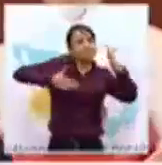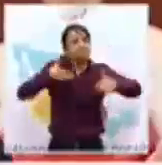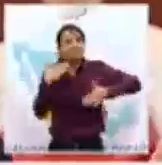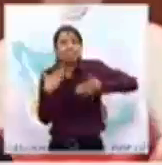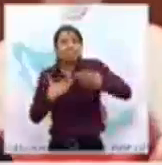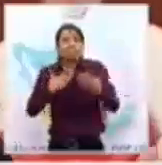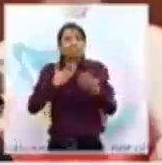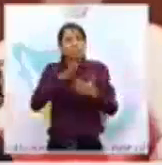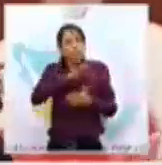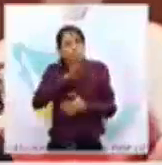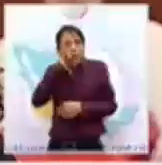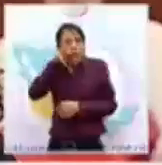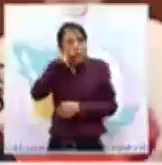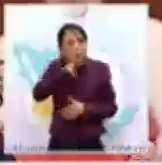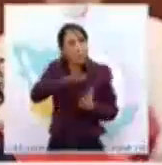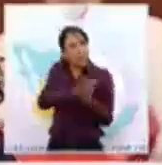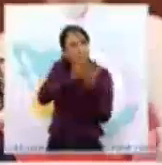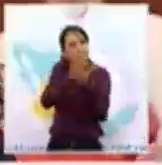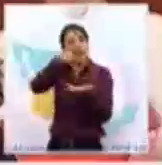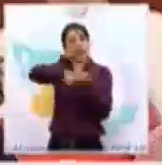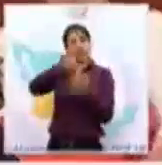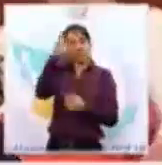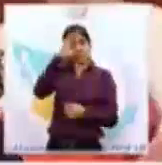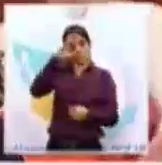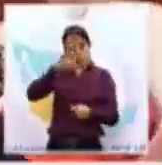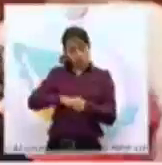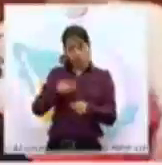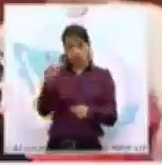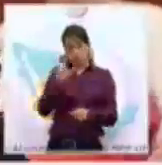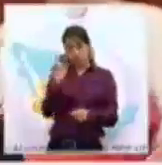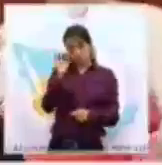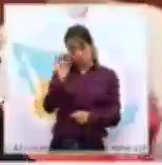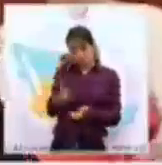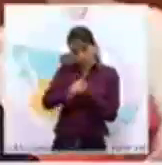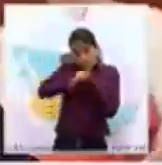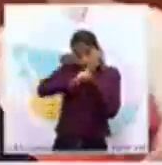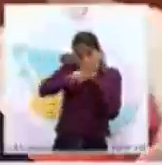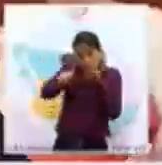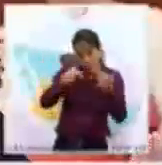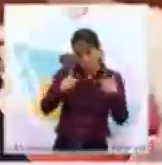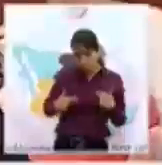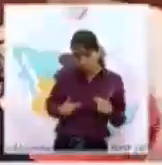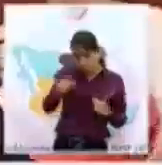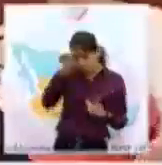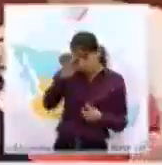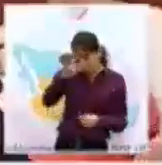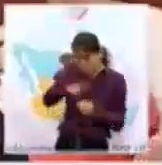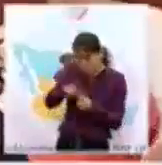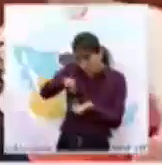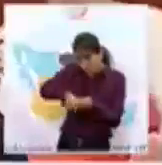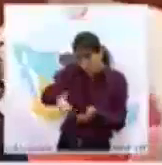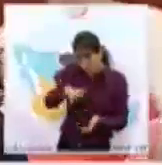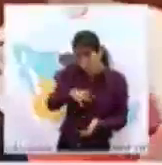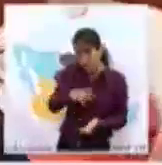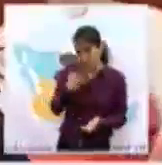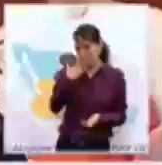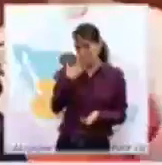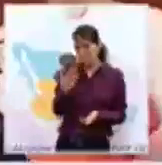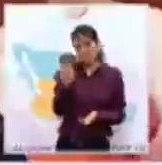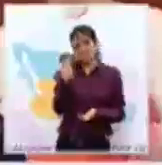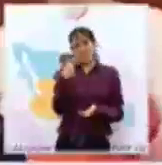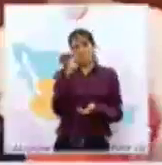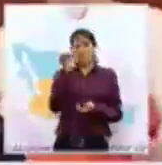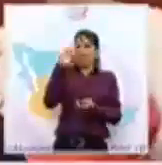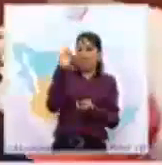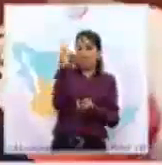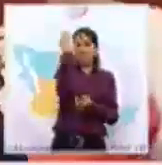reforma constitucional se reconoció al derecho a la cultura como un derecho humano, es curioso, pero a nivel federal no tenemos una normatividad que